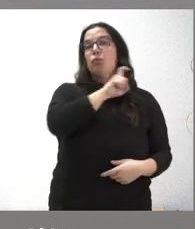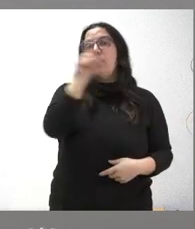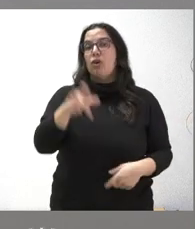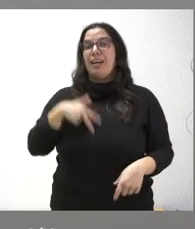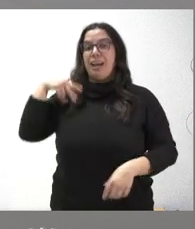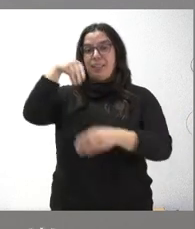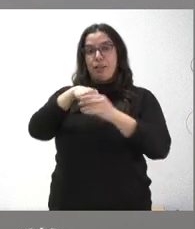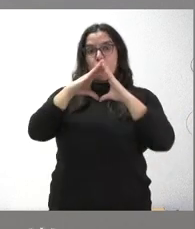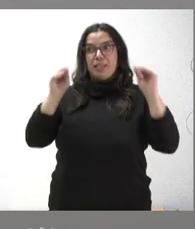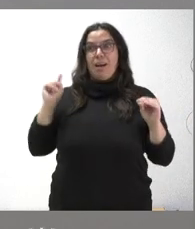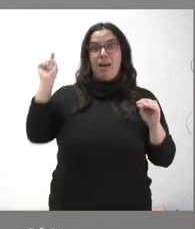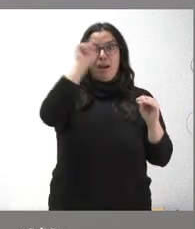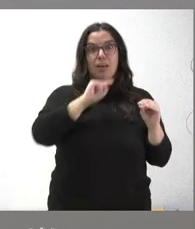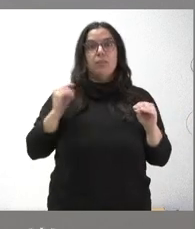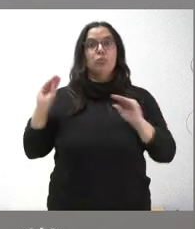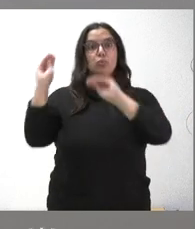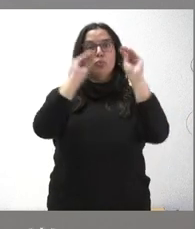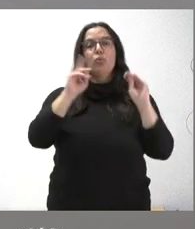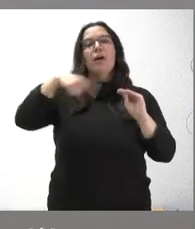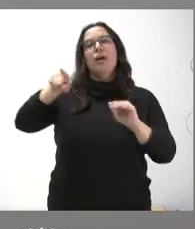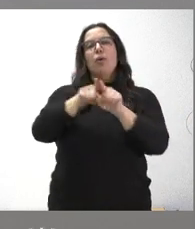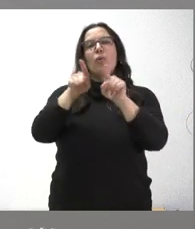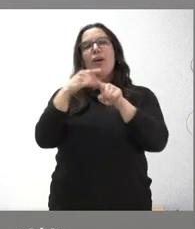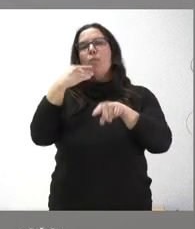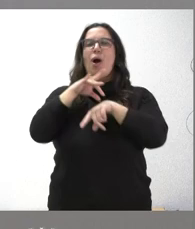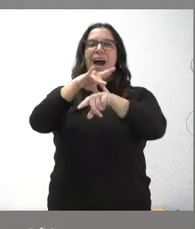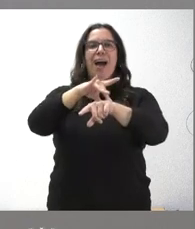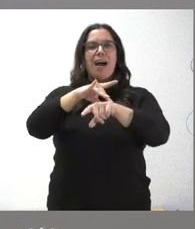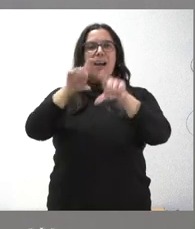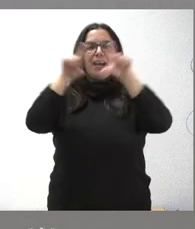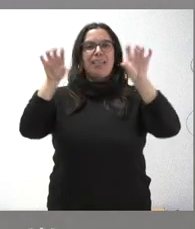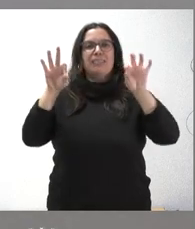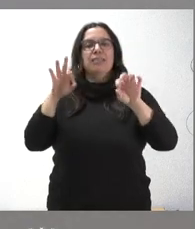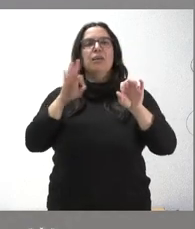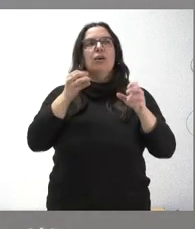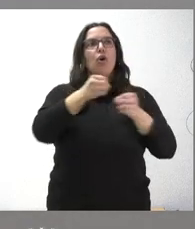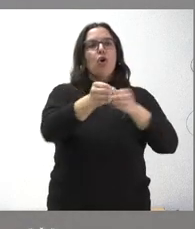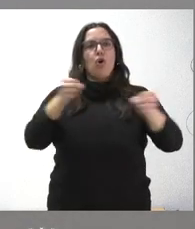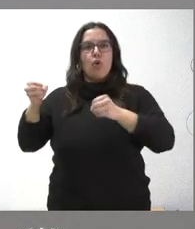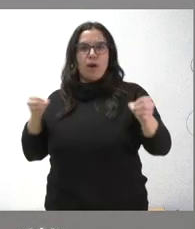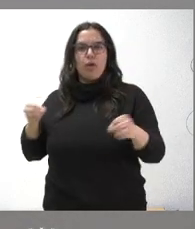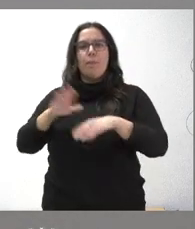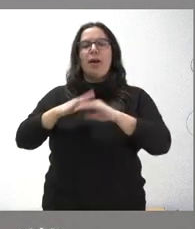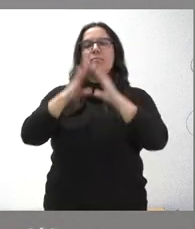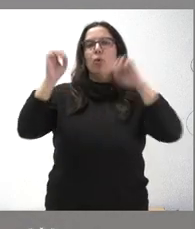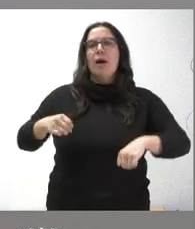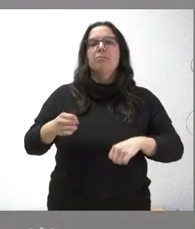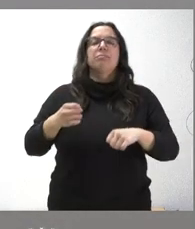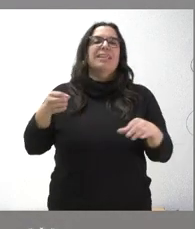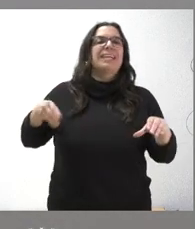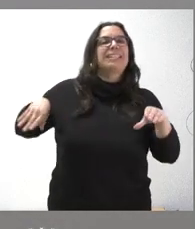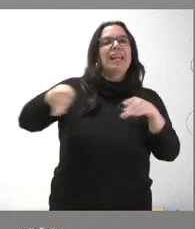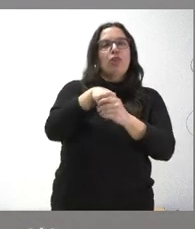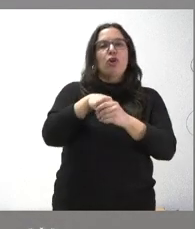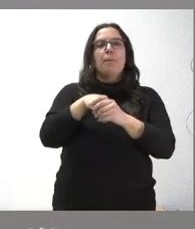universidades públicas de Castilla León actúen como agencias de colocación sobre la base de su amplia experiencia en promover as para la inserción en este caso inserción de